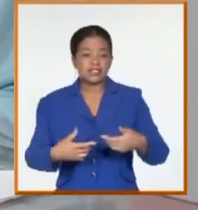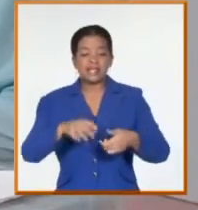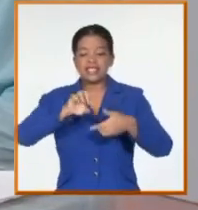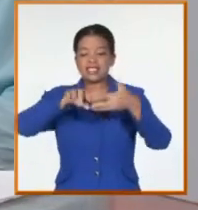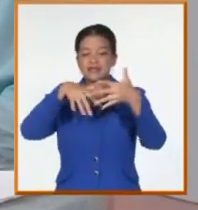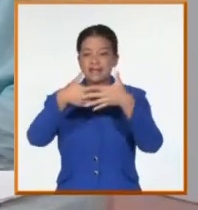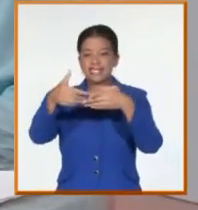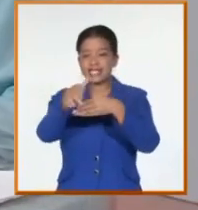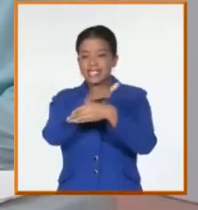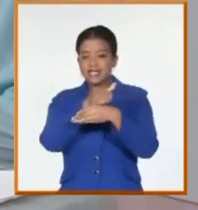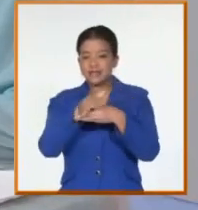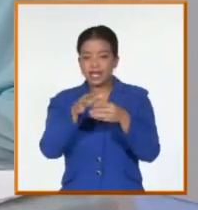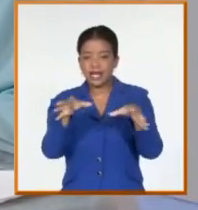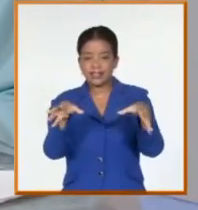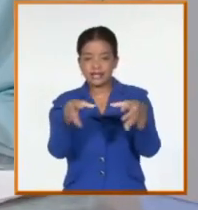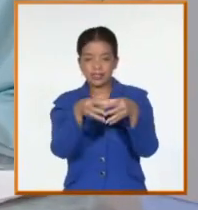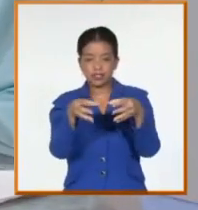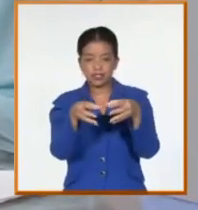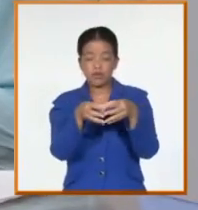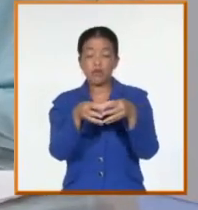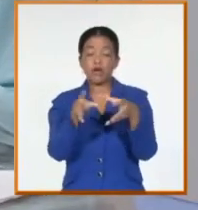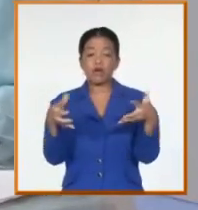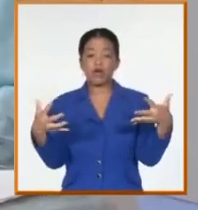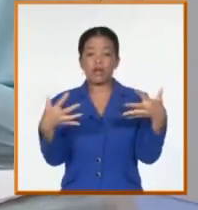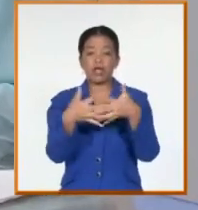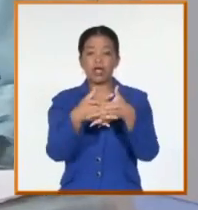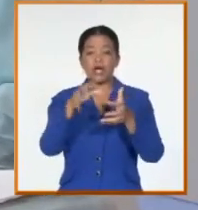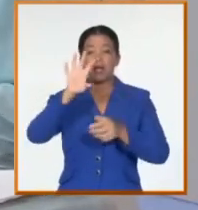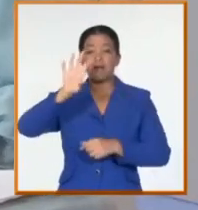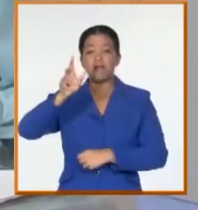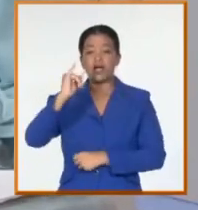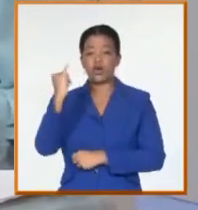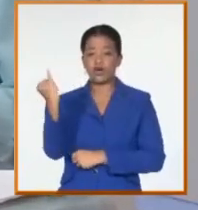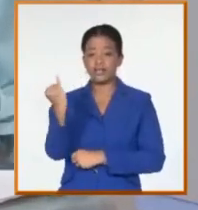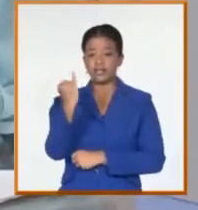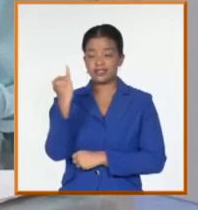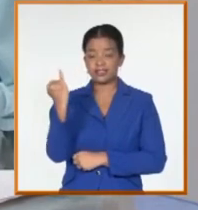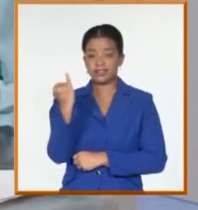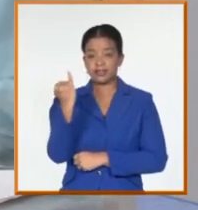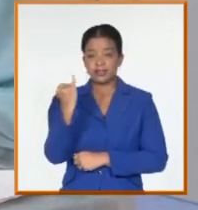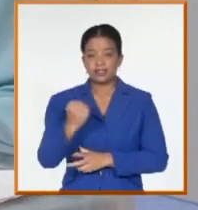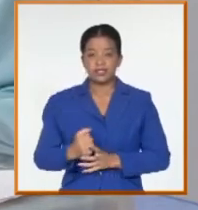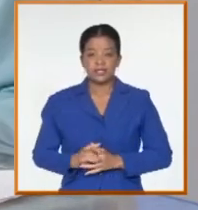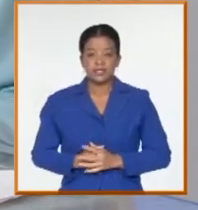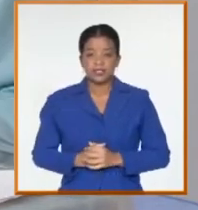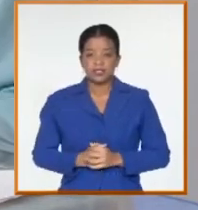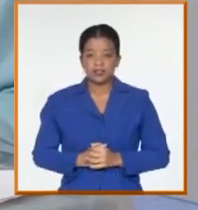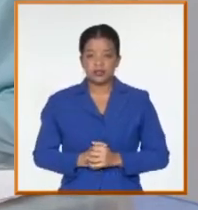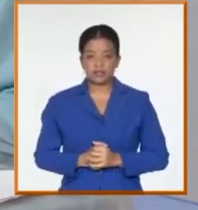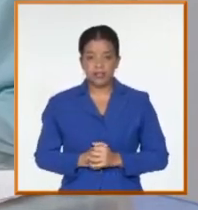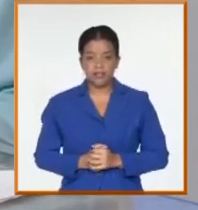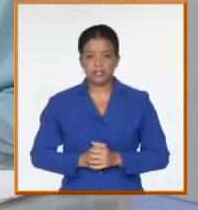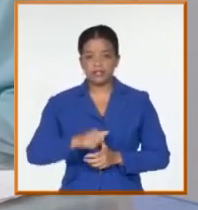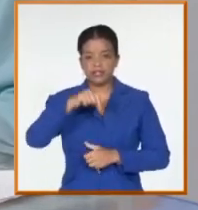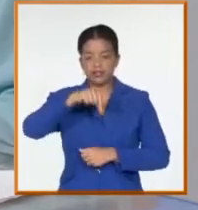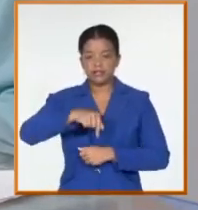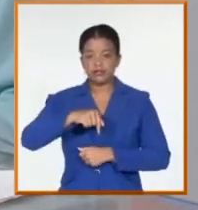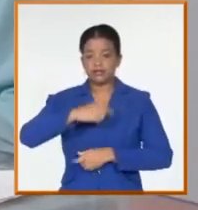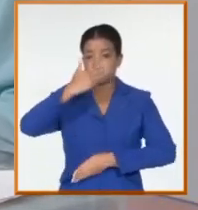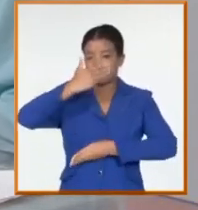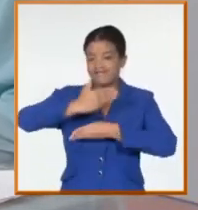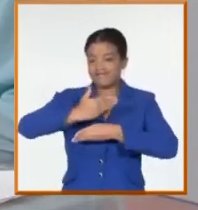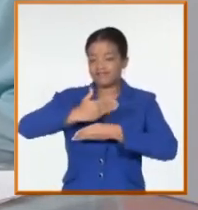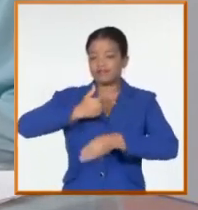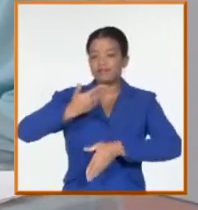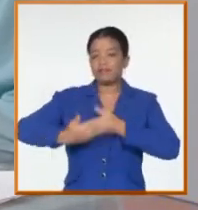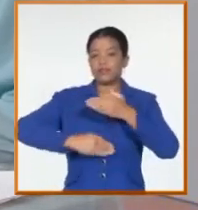la relación que tiene ellos con el banco financiero internacional y hoy Ese es una traba con el tema de la nada Que